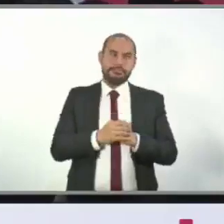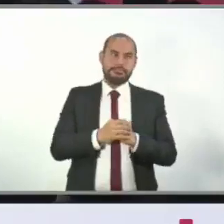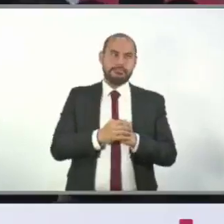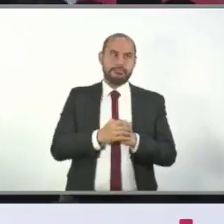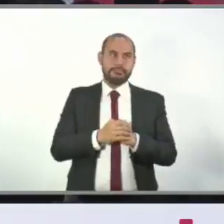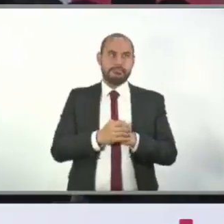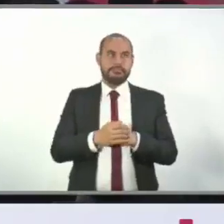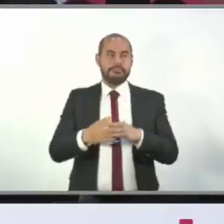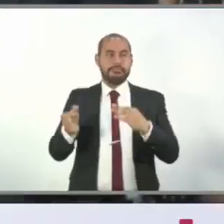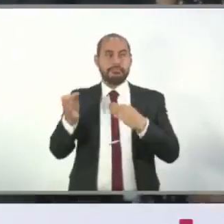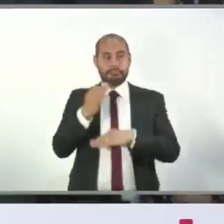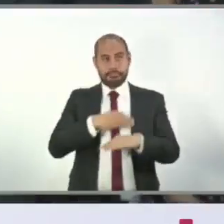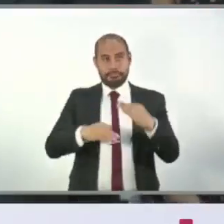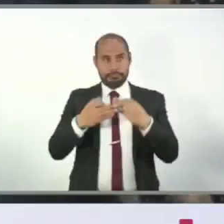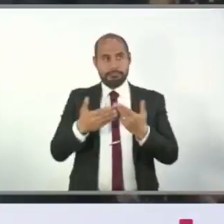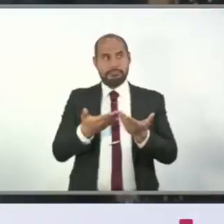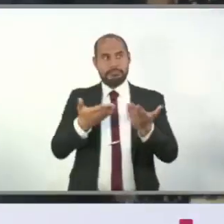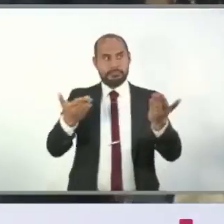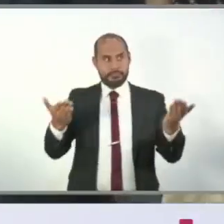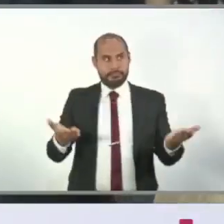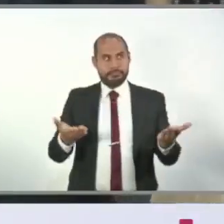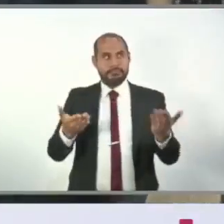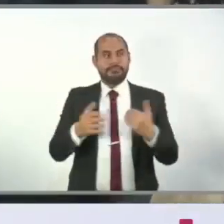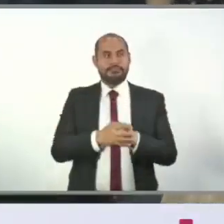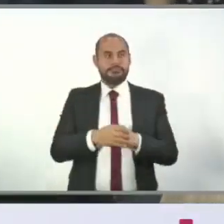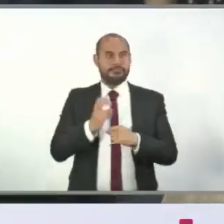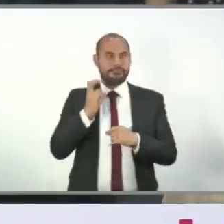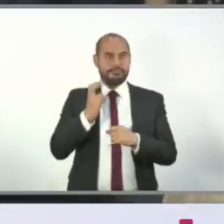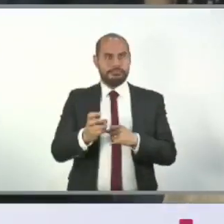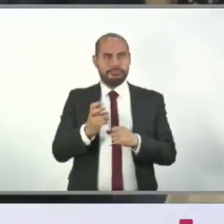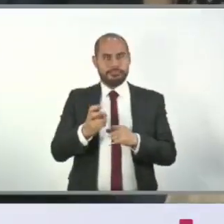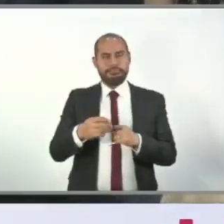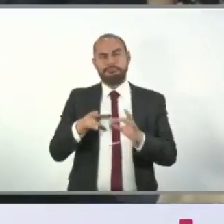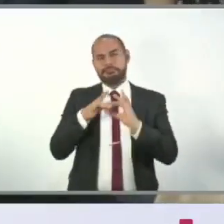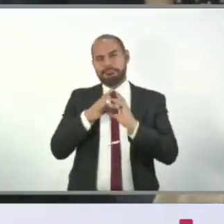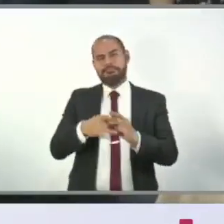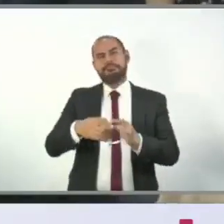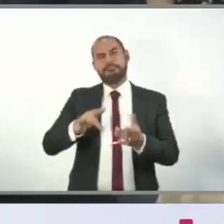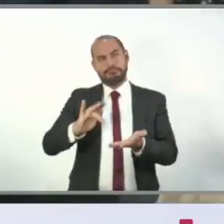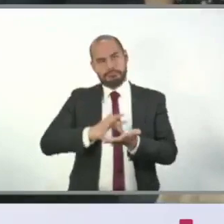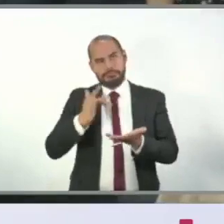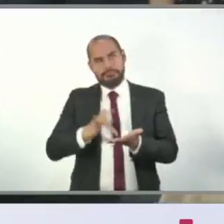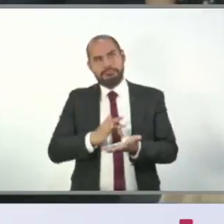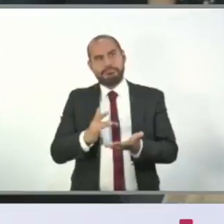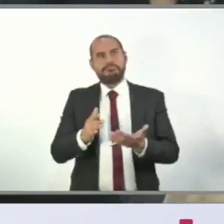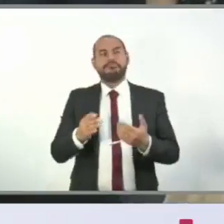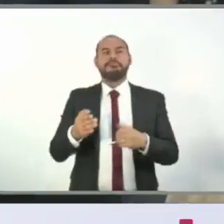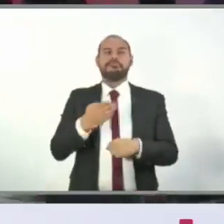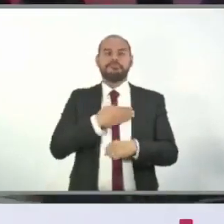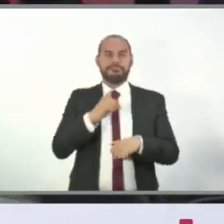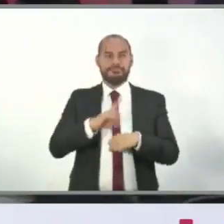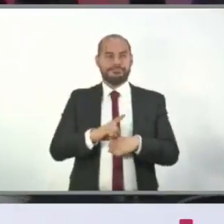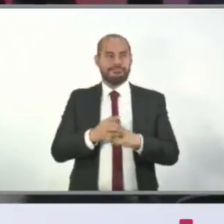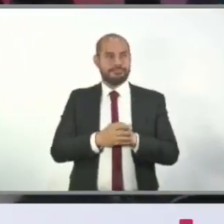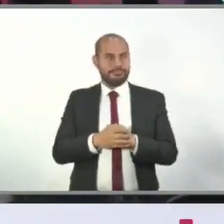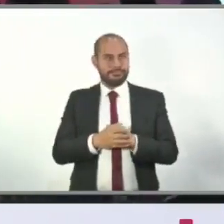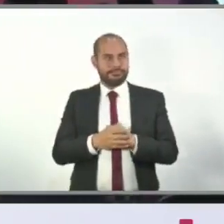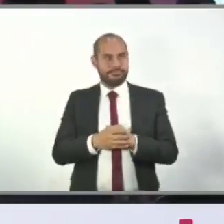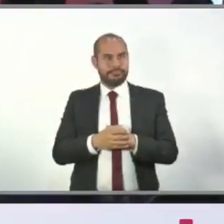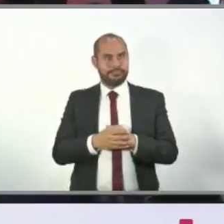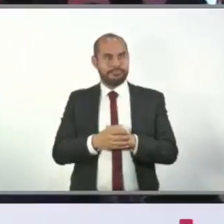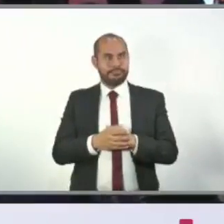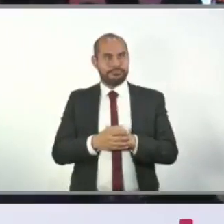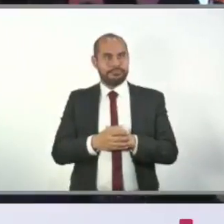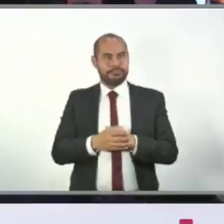intendencia y todos aquellos que también han estado colaborando. Dios les bendiga. Voy a pedirle al